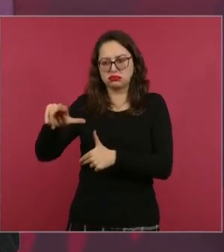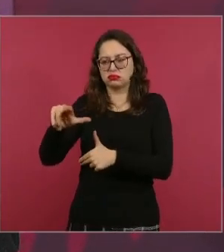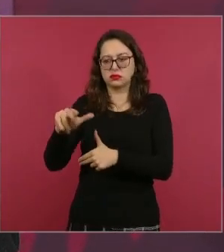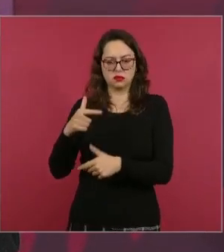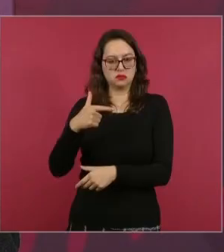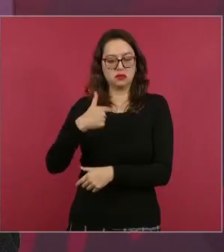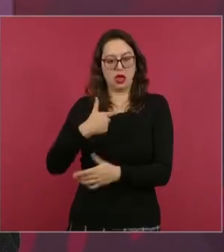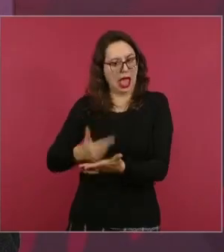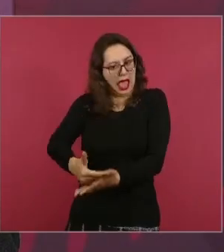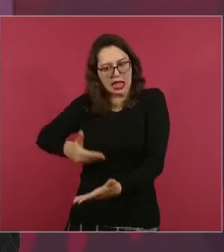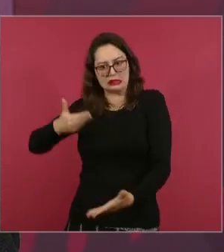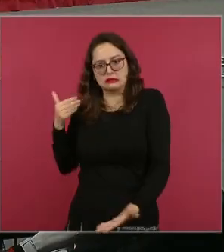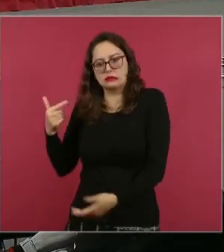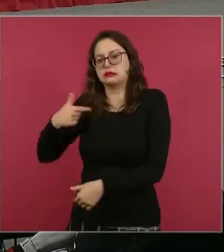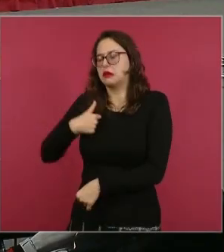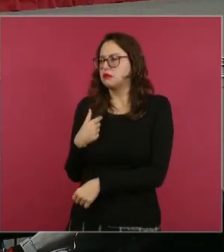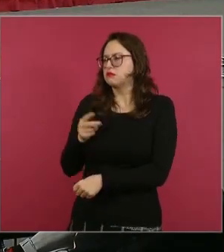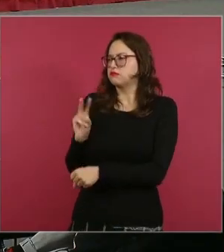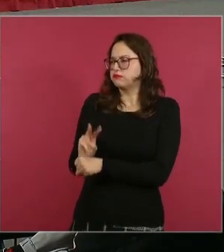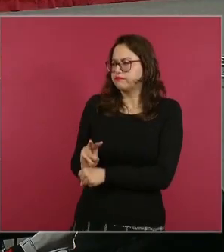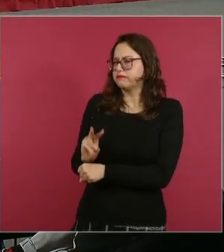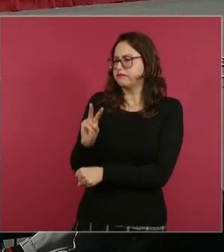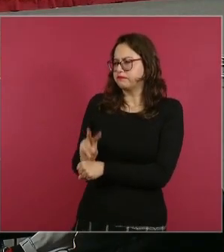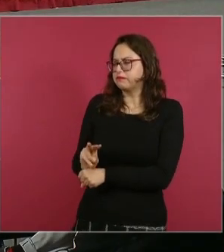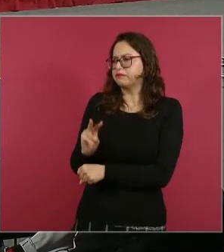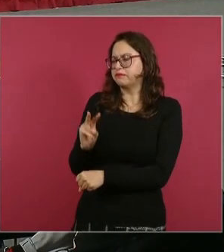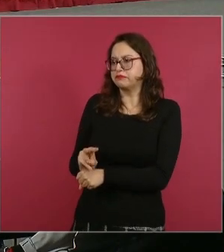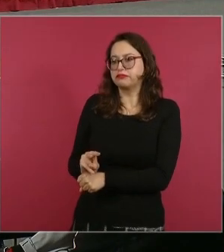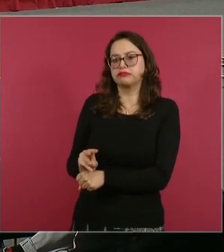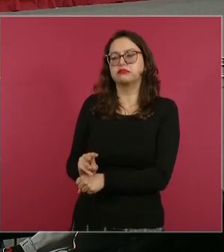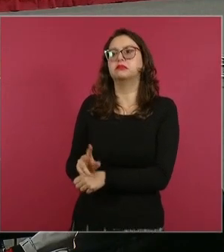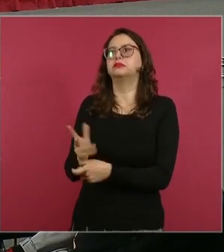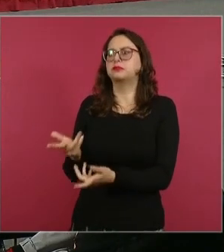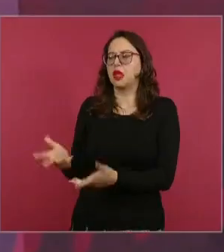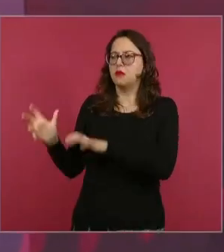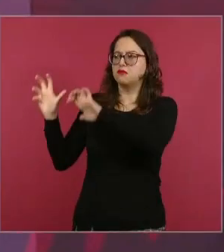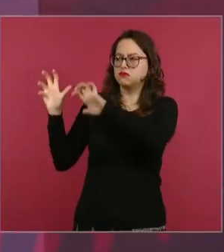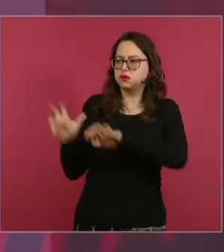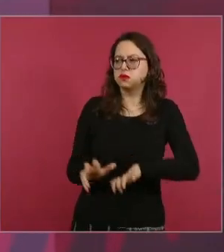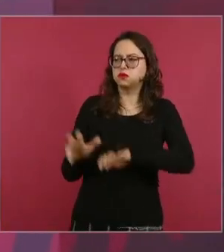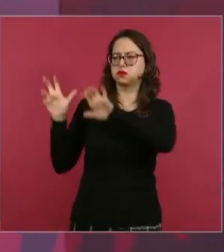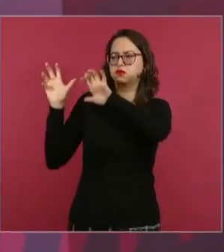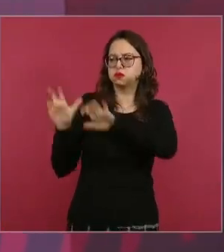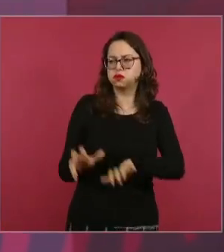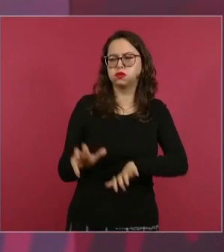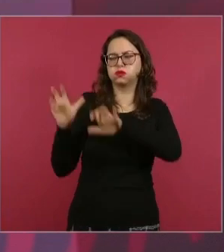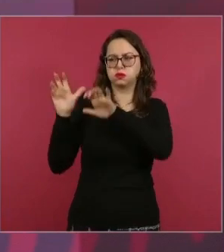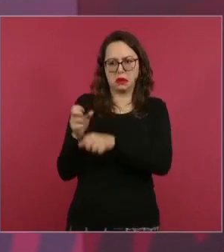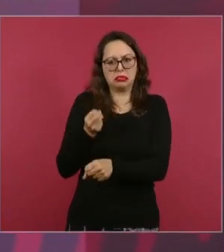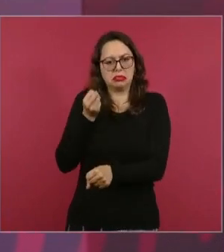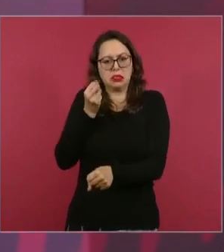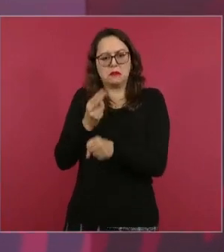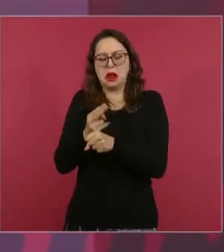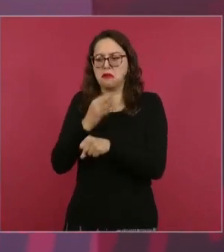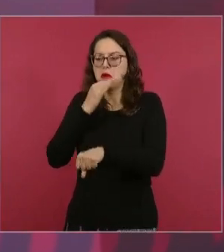el tiempo mandé aviso con